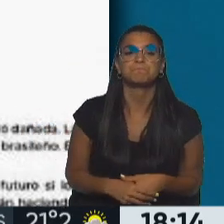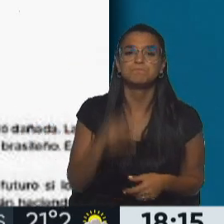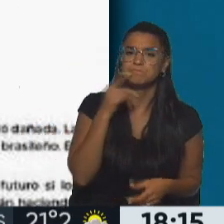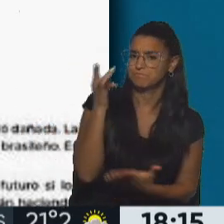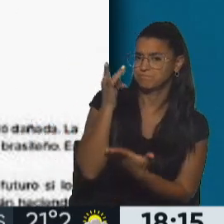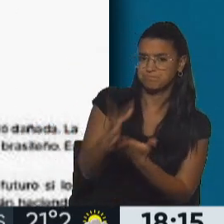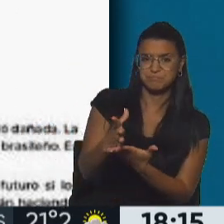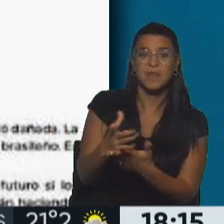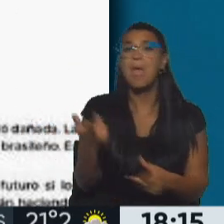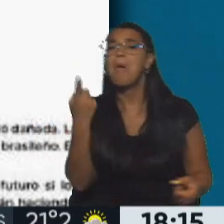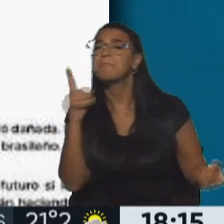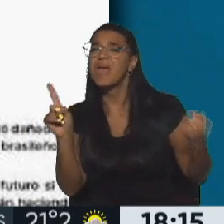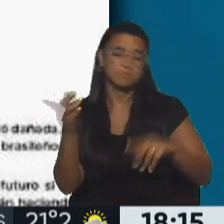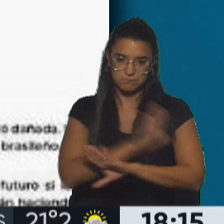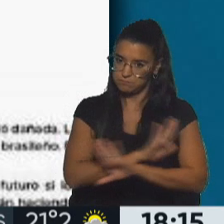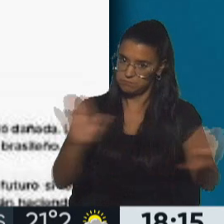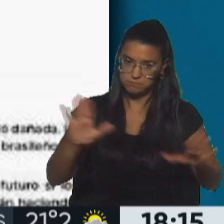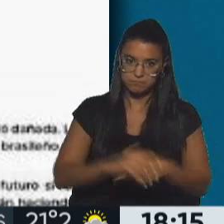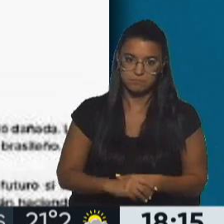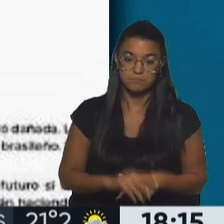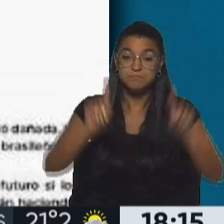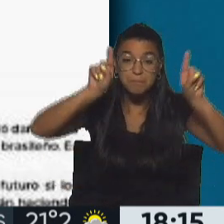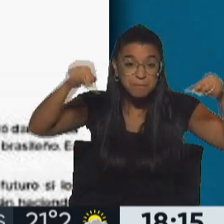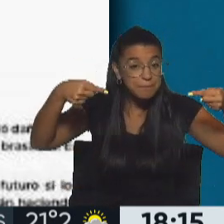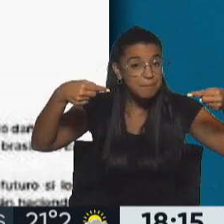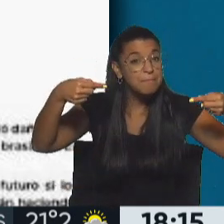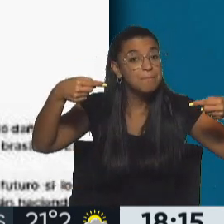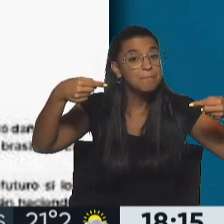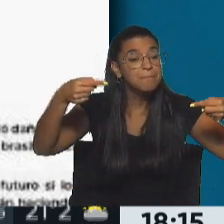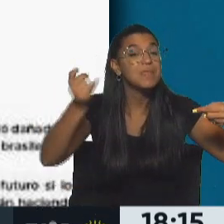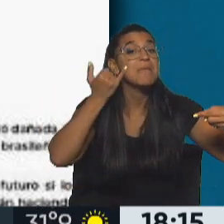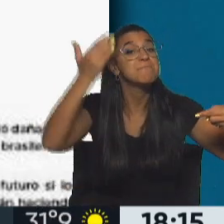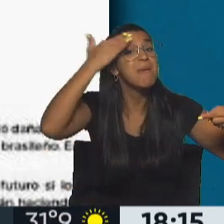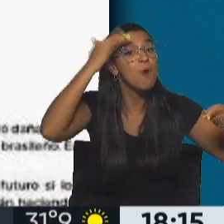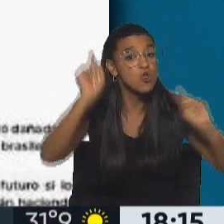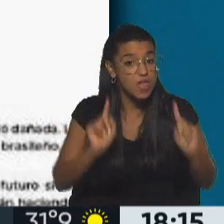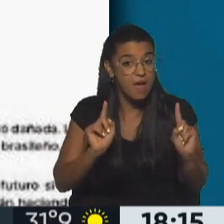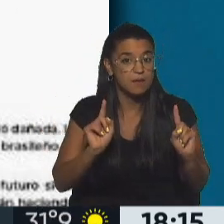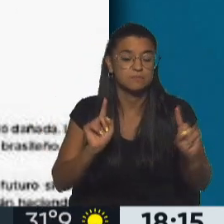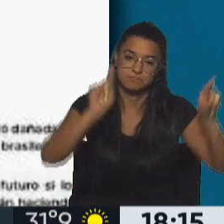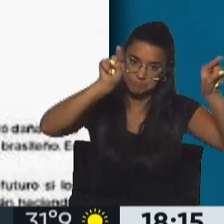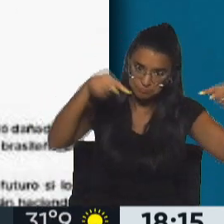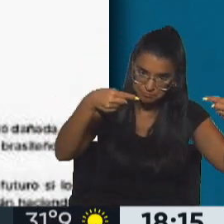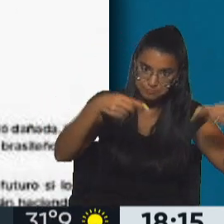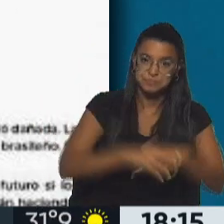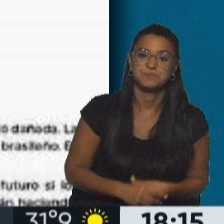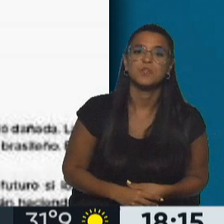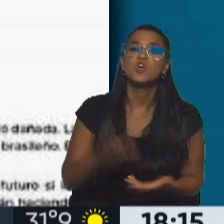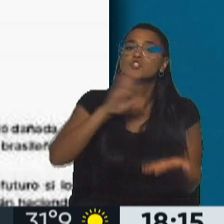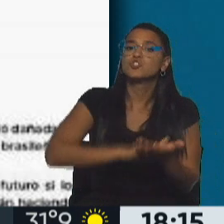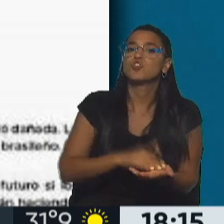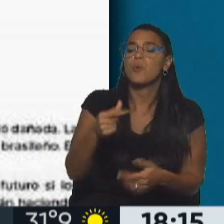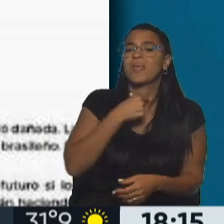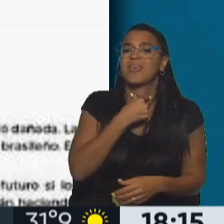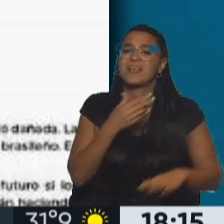sin perros un paréntesis y pone y memoria cierra paréntesis sobre el intento